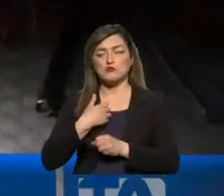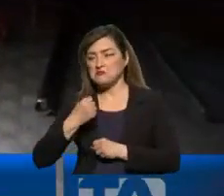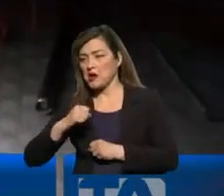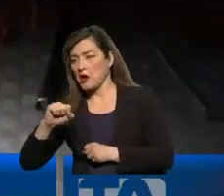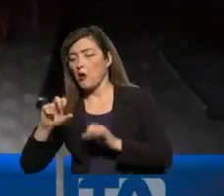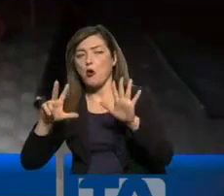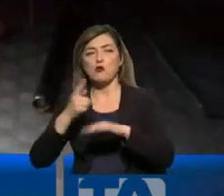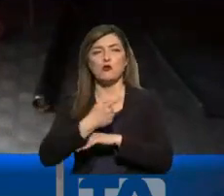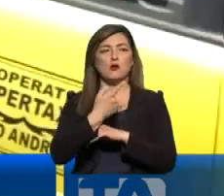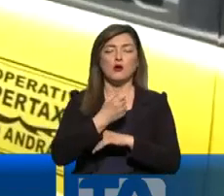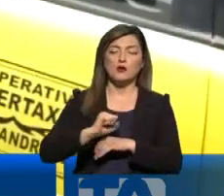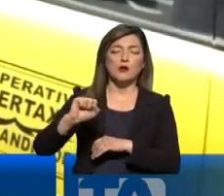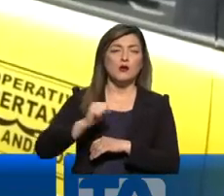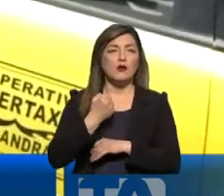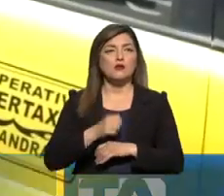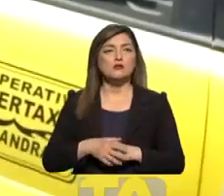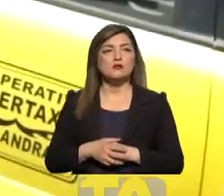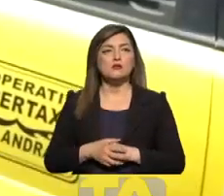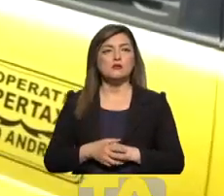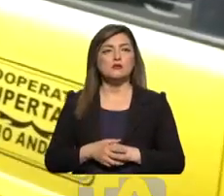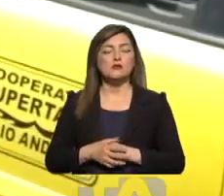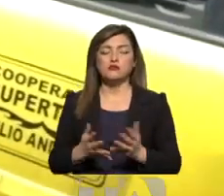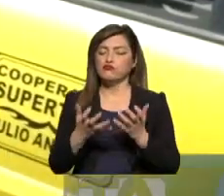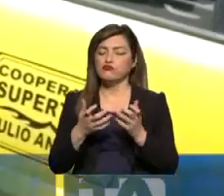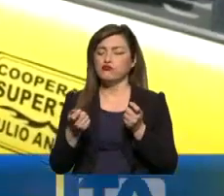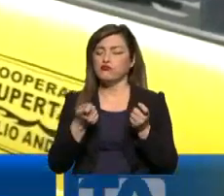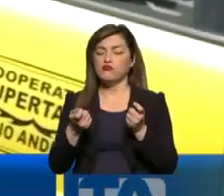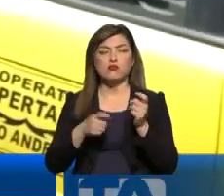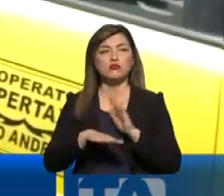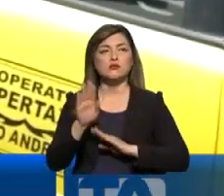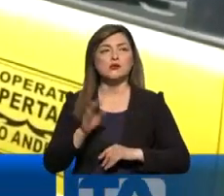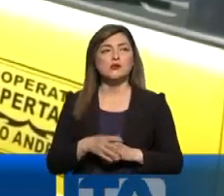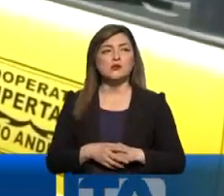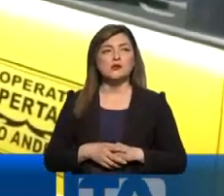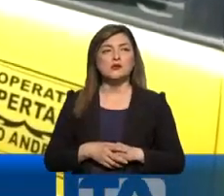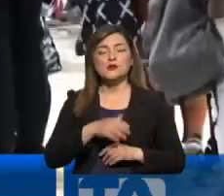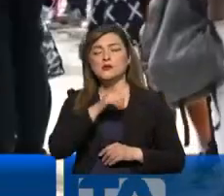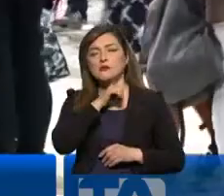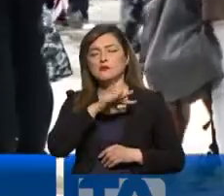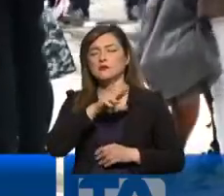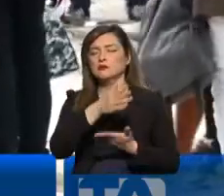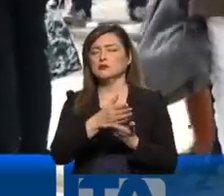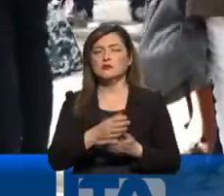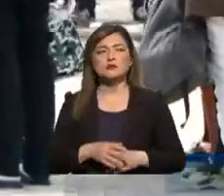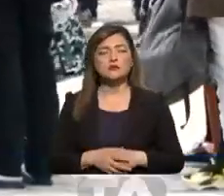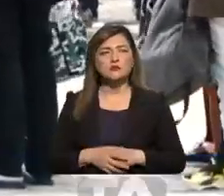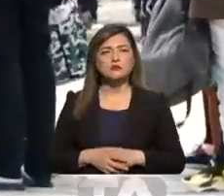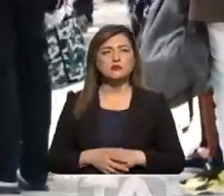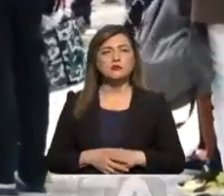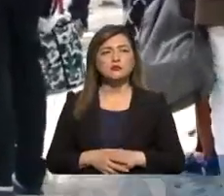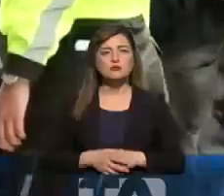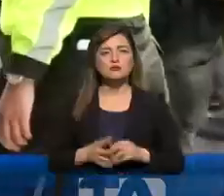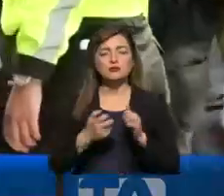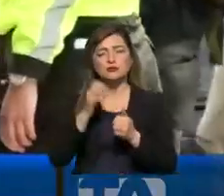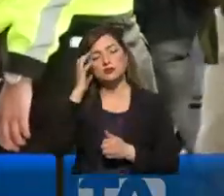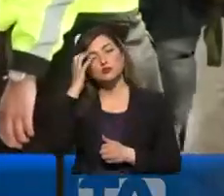cada 8 días, cada 15 días. Que haya más control, pues, ¿no? Que no haya mucho delincuente aquí. El fenómeno más recurrente